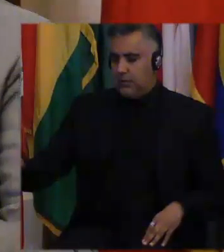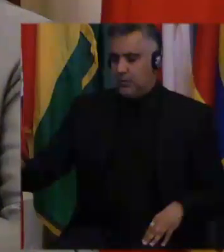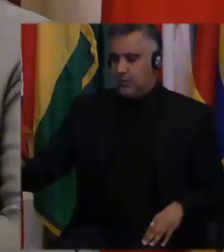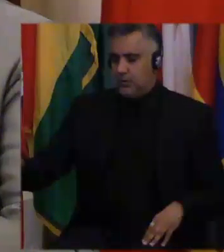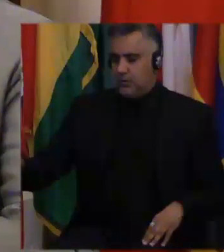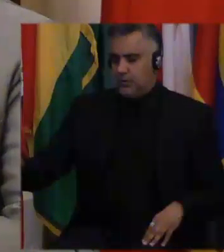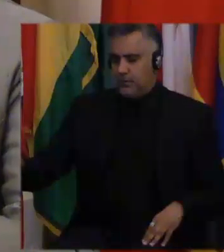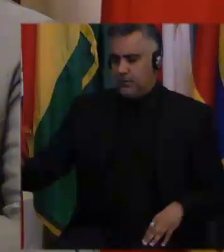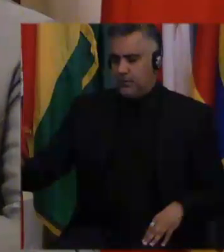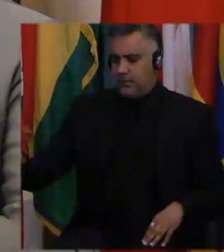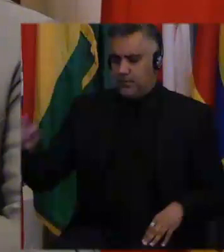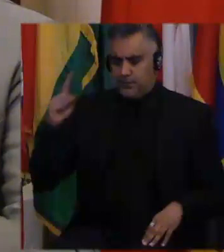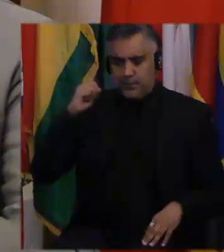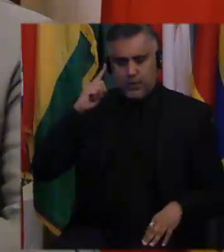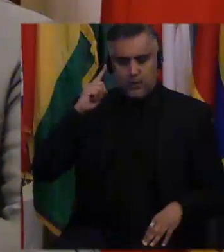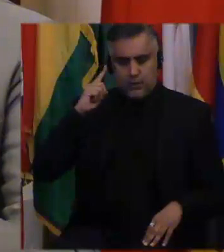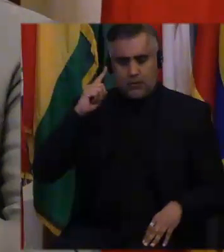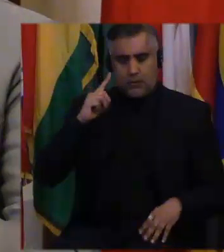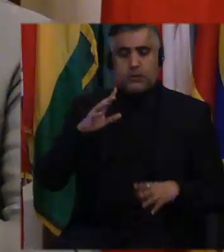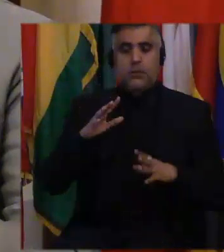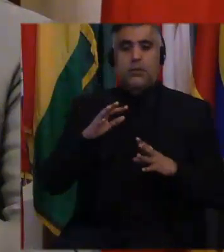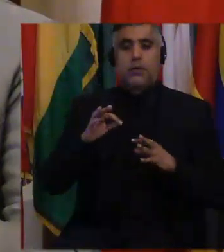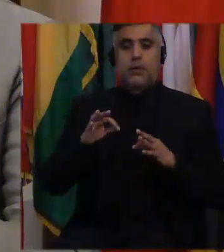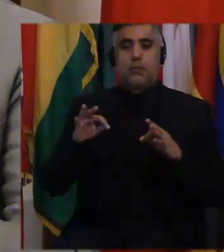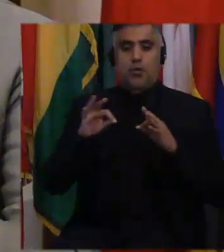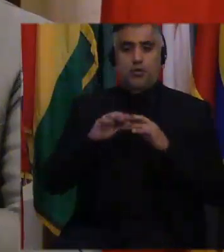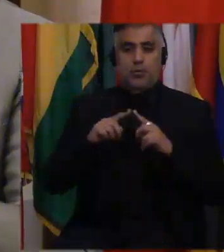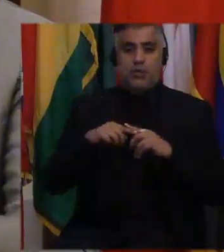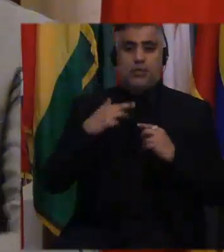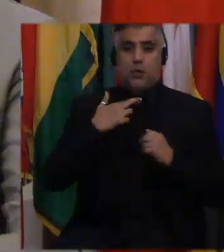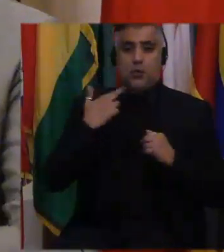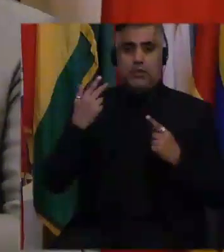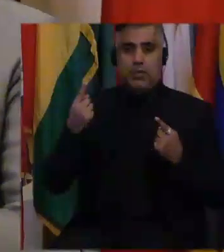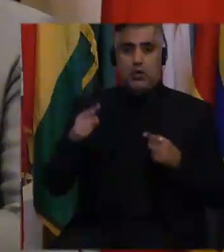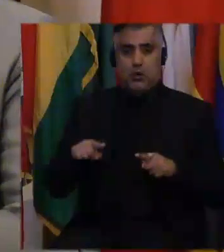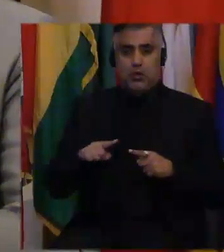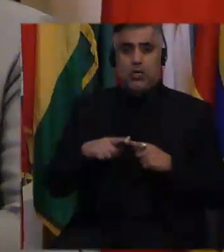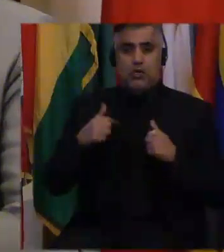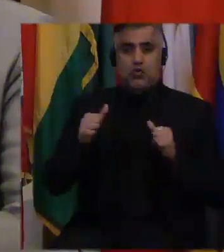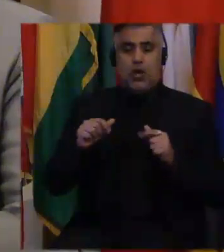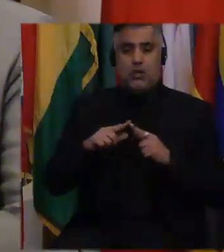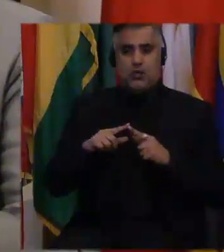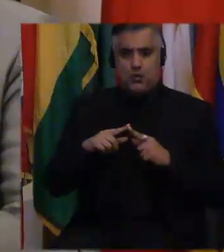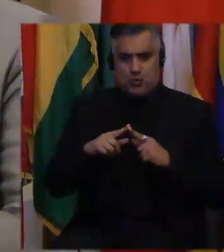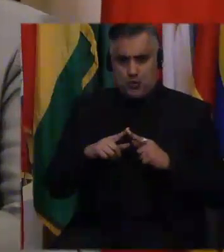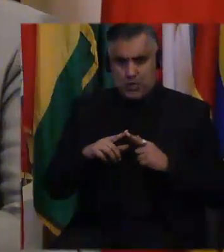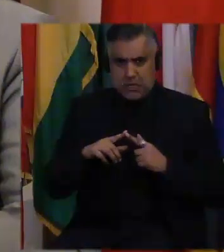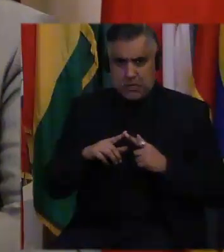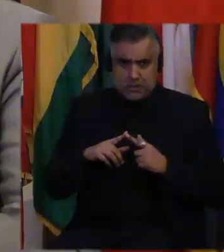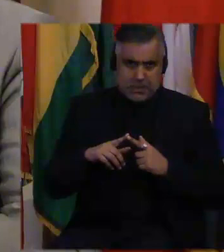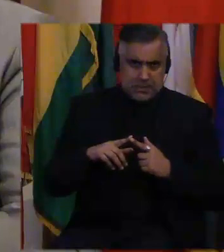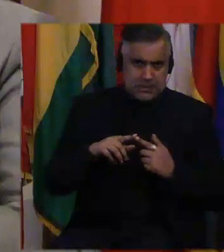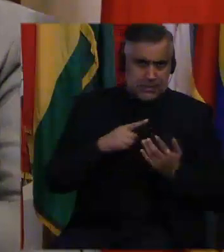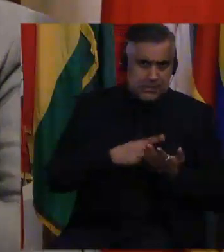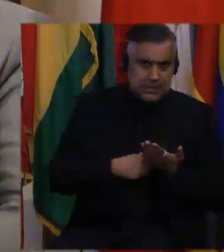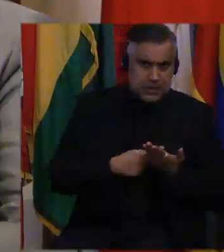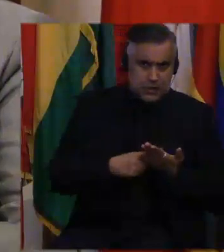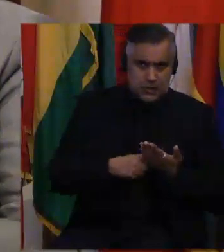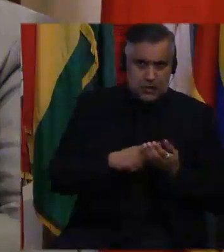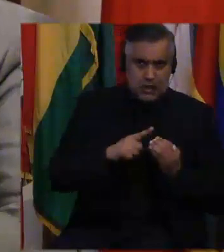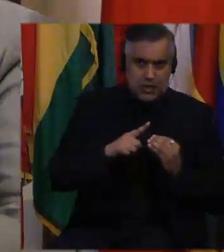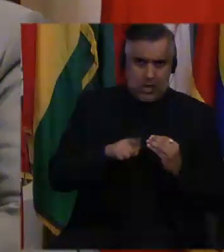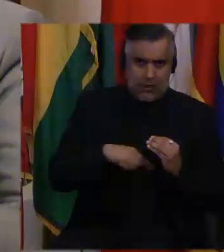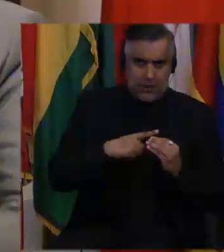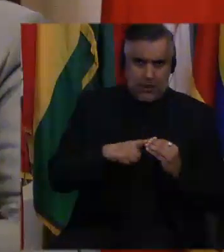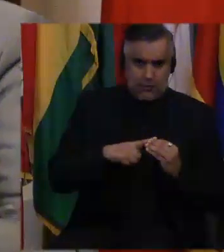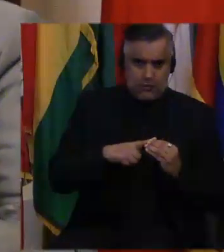riesgo que se tiene en si intentar mezclar la discusión que tiene que ver con el enfrentamiento